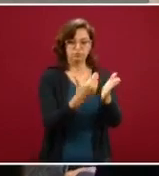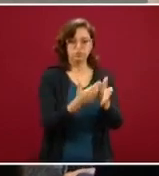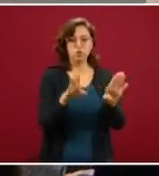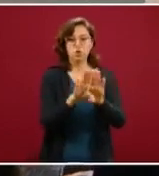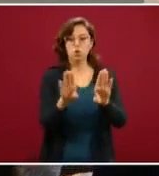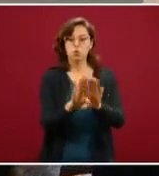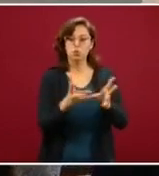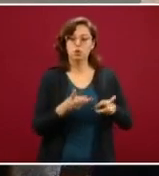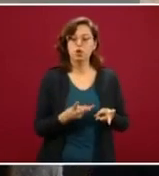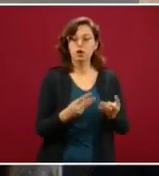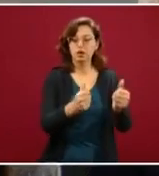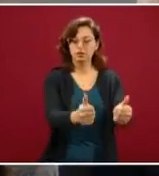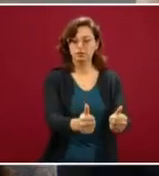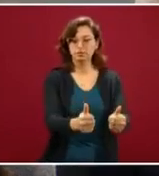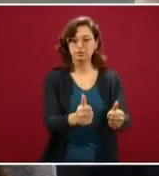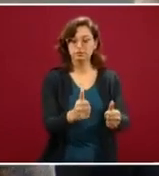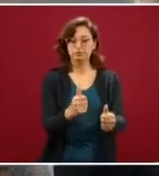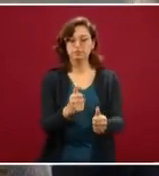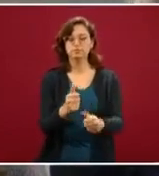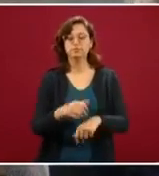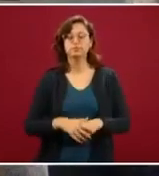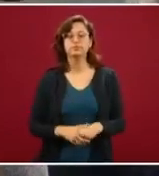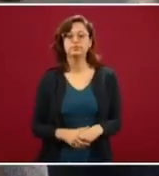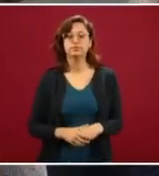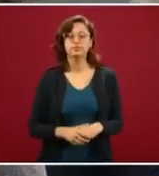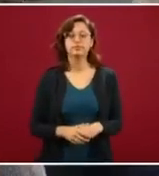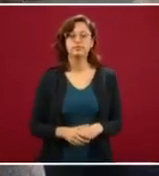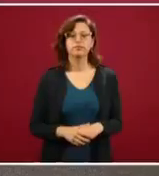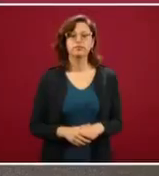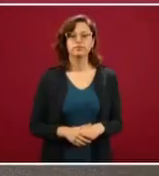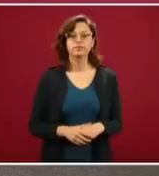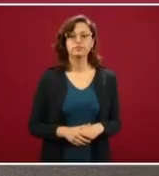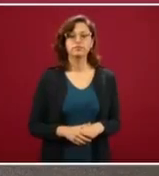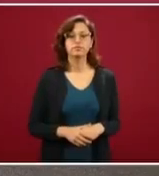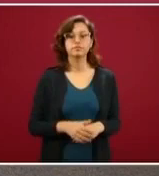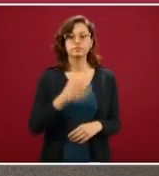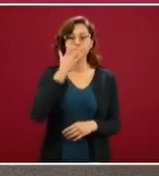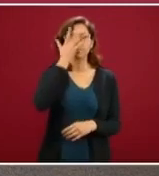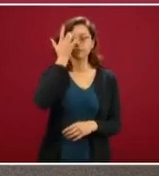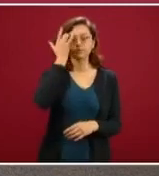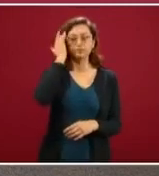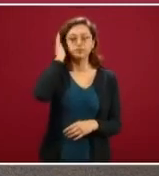aplicación de ese programa, que es